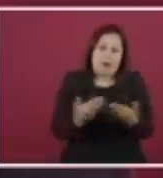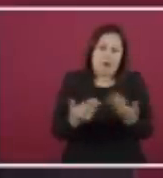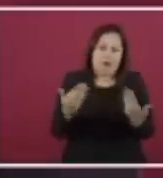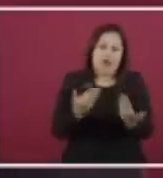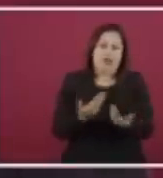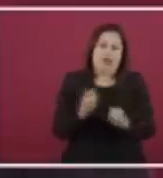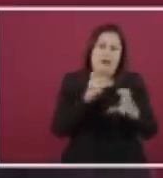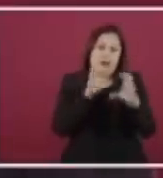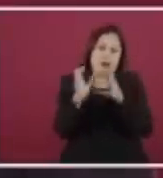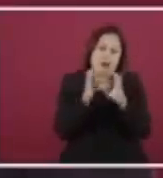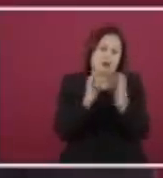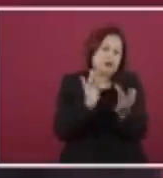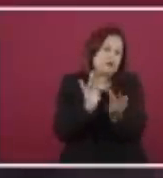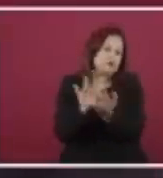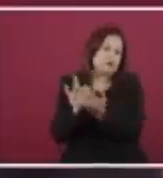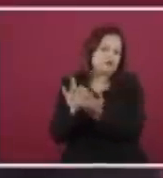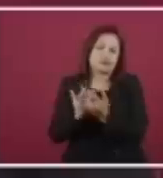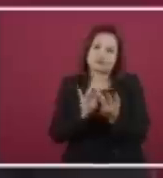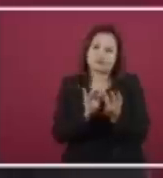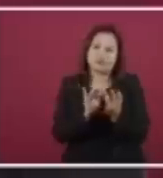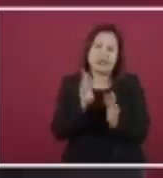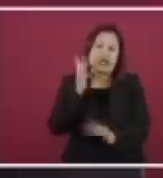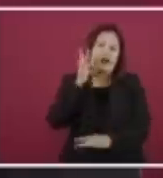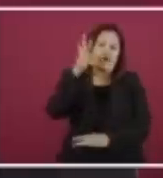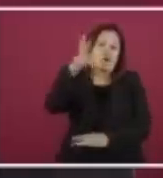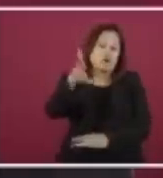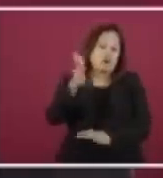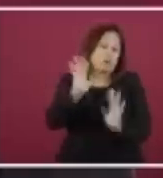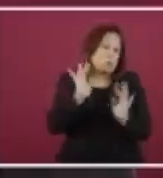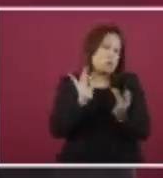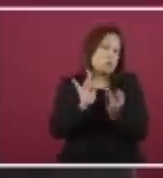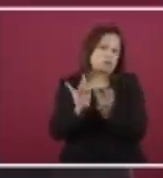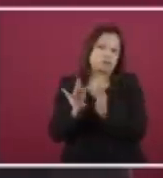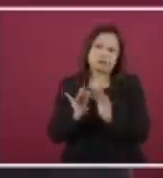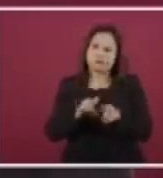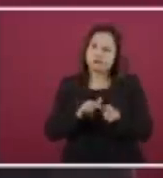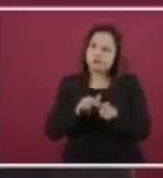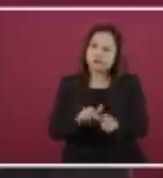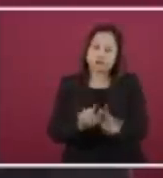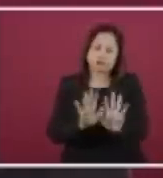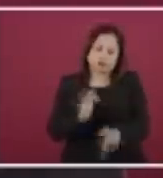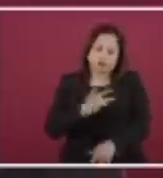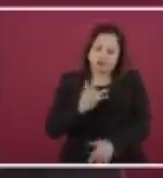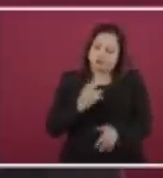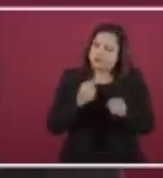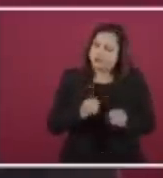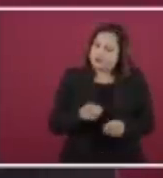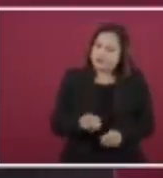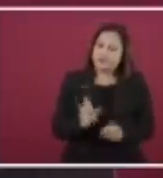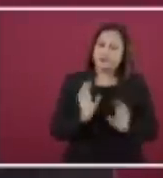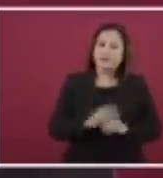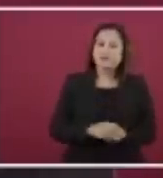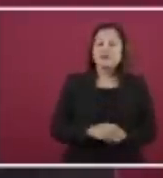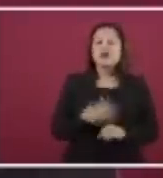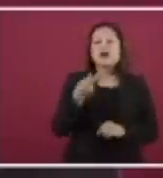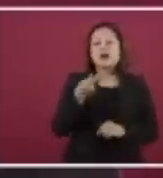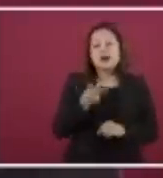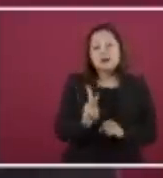futuro. De eso no hay duda. Pero es un proceso. Nosotros